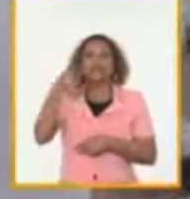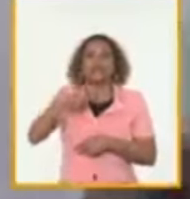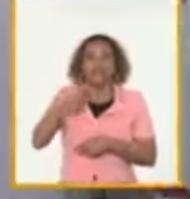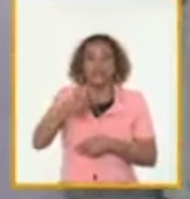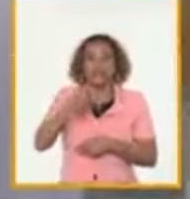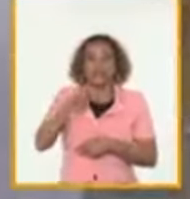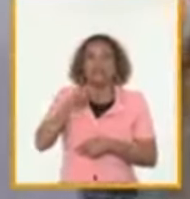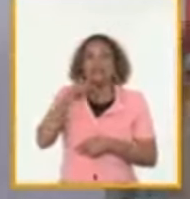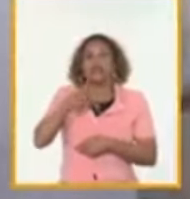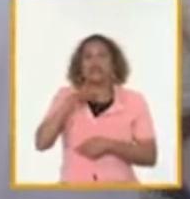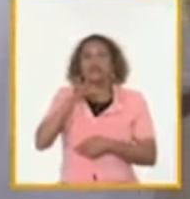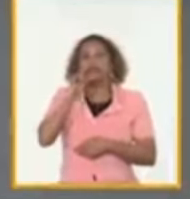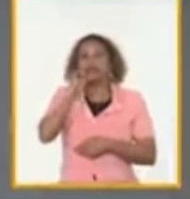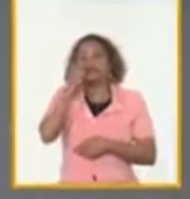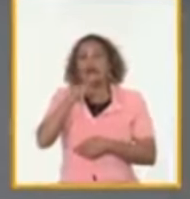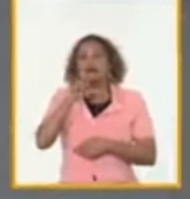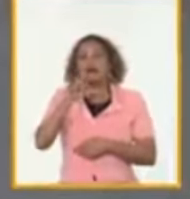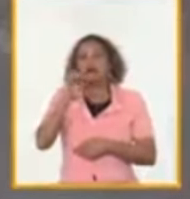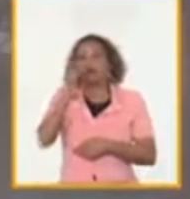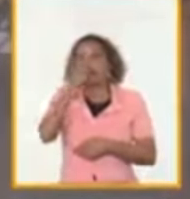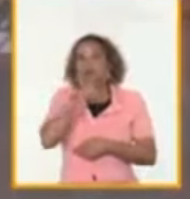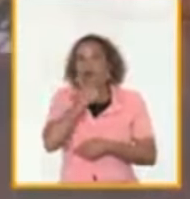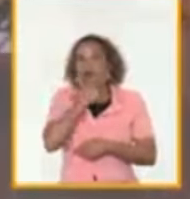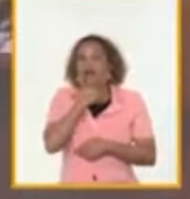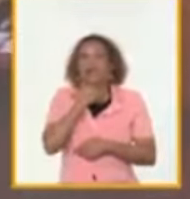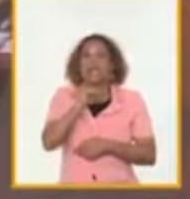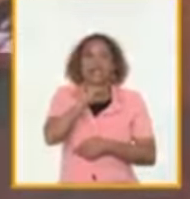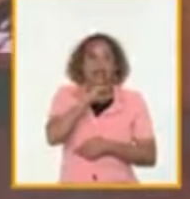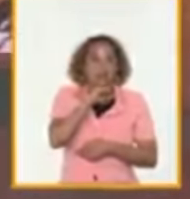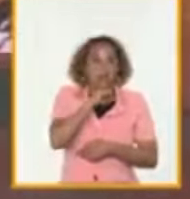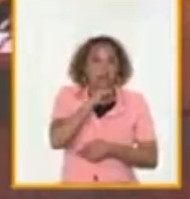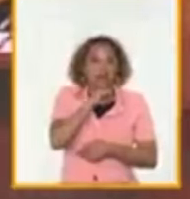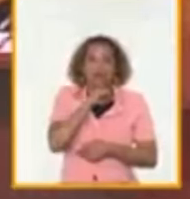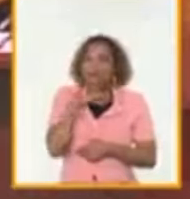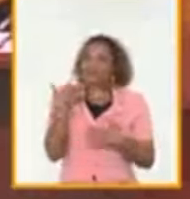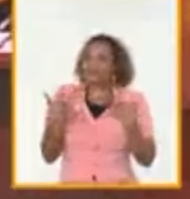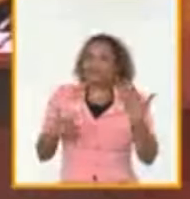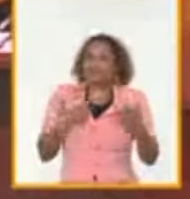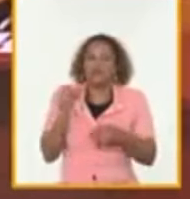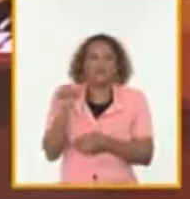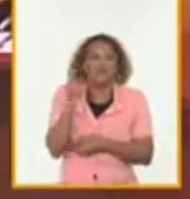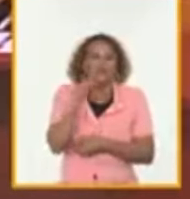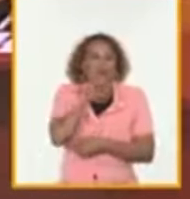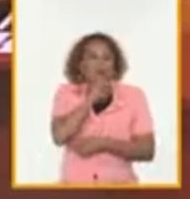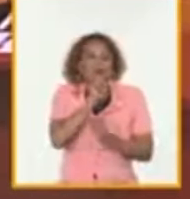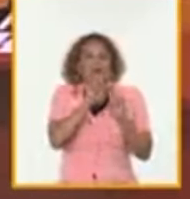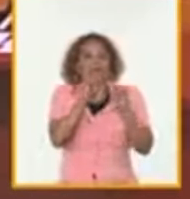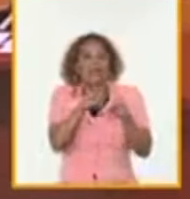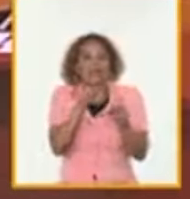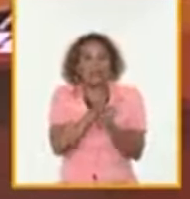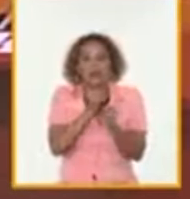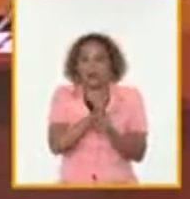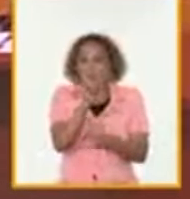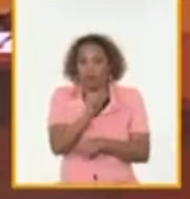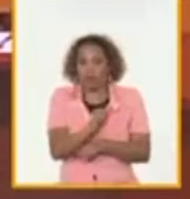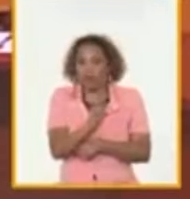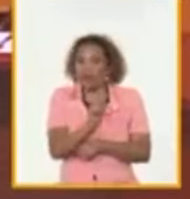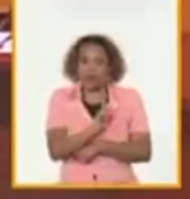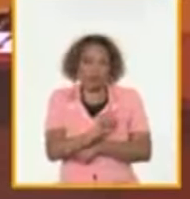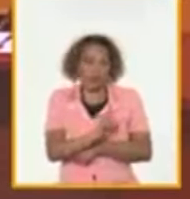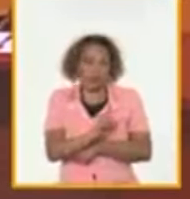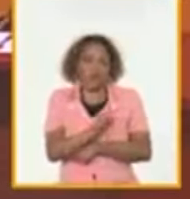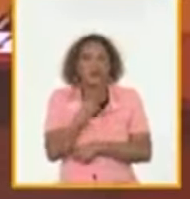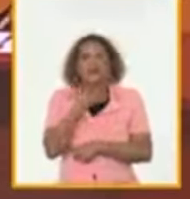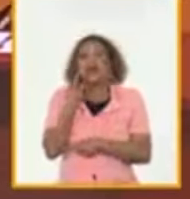eh la opinión de las madres no solo de las madres de allí de que trabajan allí propiamente